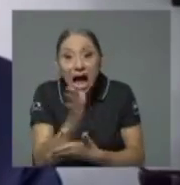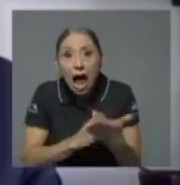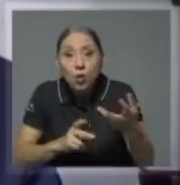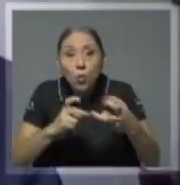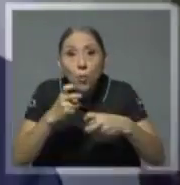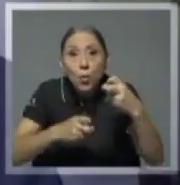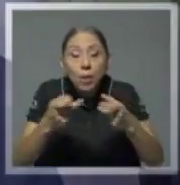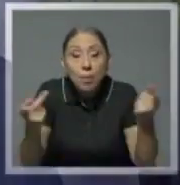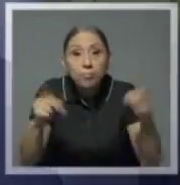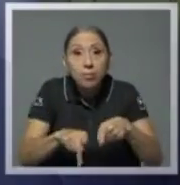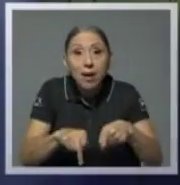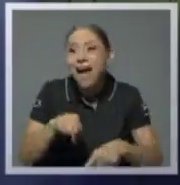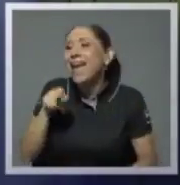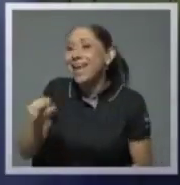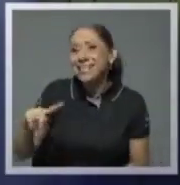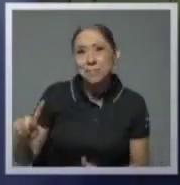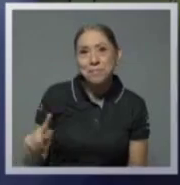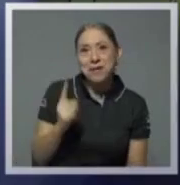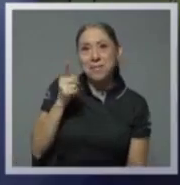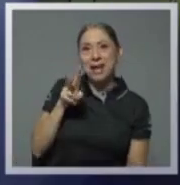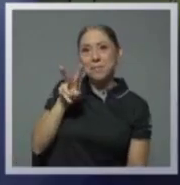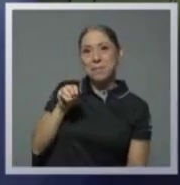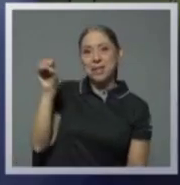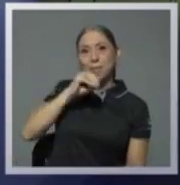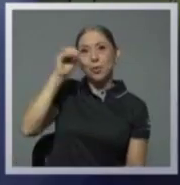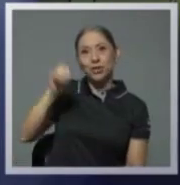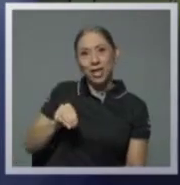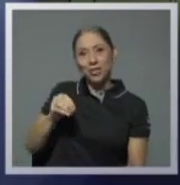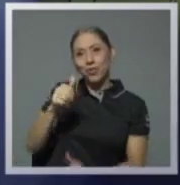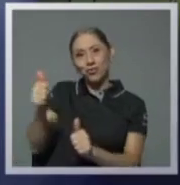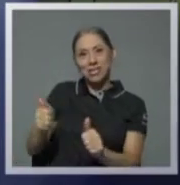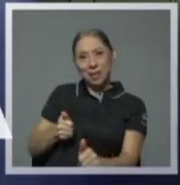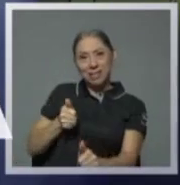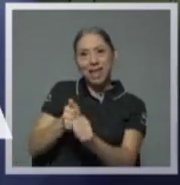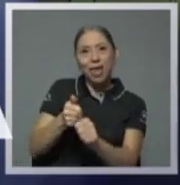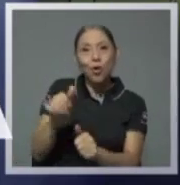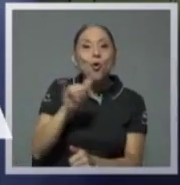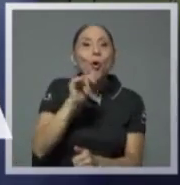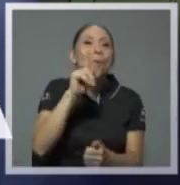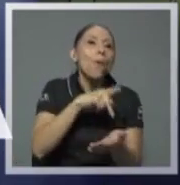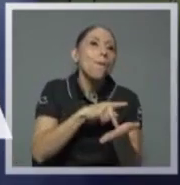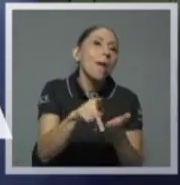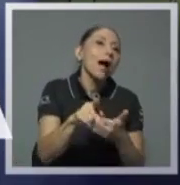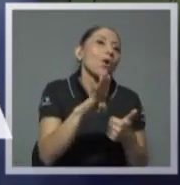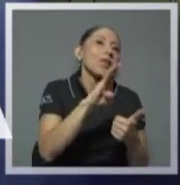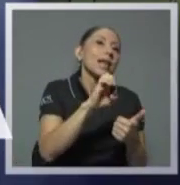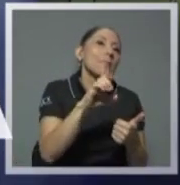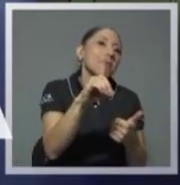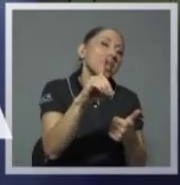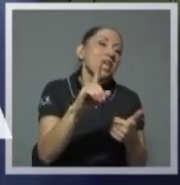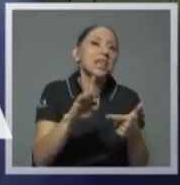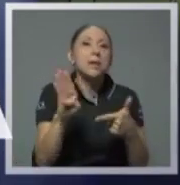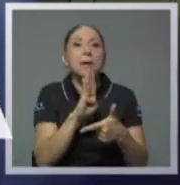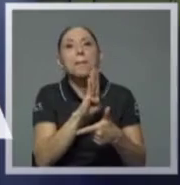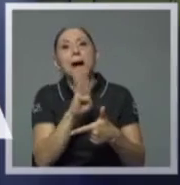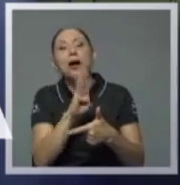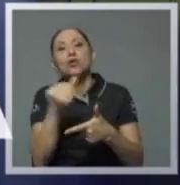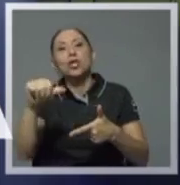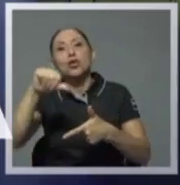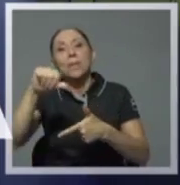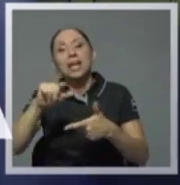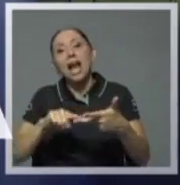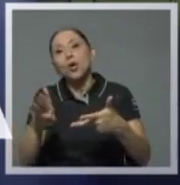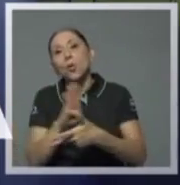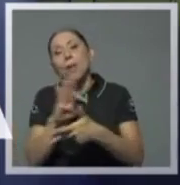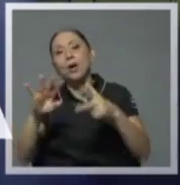20% sería respaldado como un pago del Banco Centroamericano, del BID, del Banco Mundial, y eso le daría